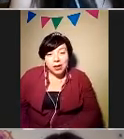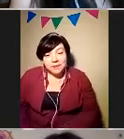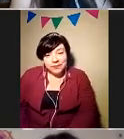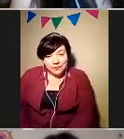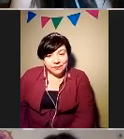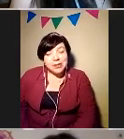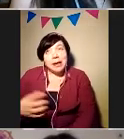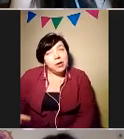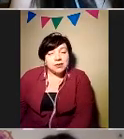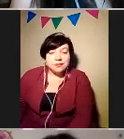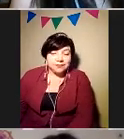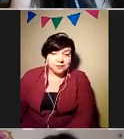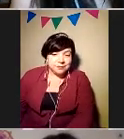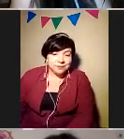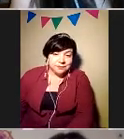mujeres. Sí.